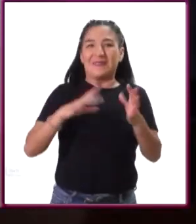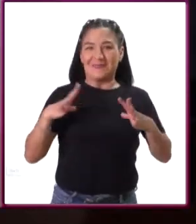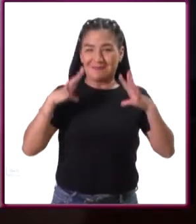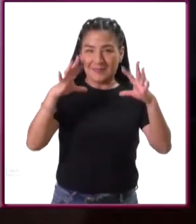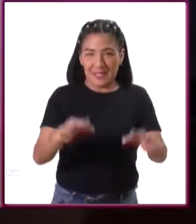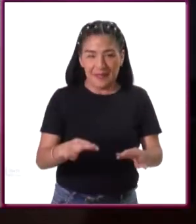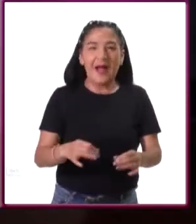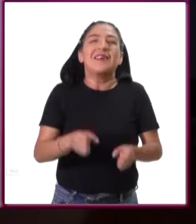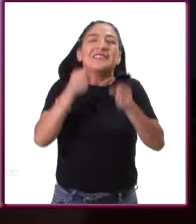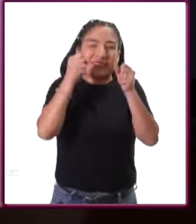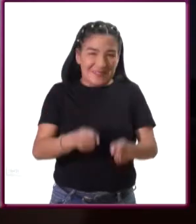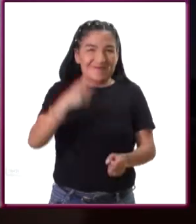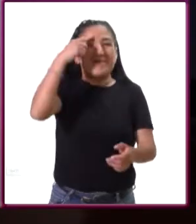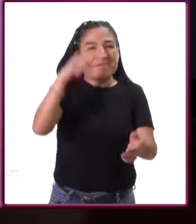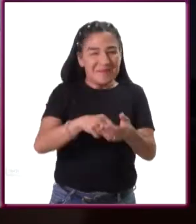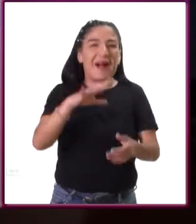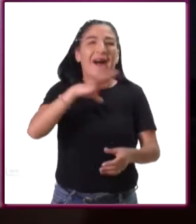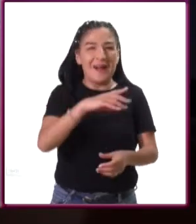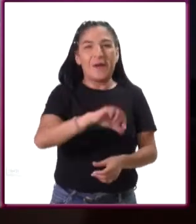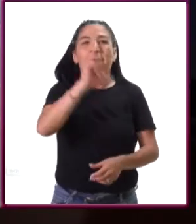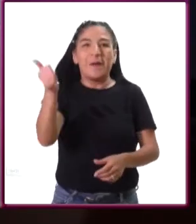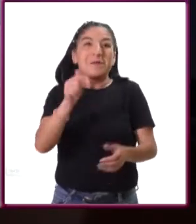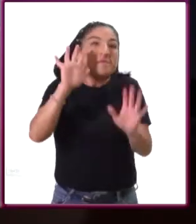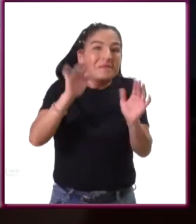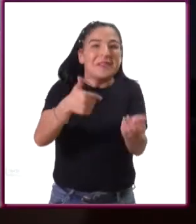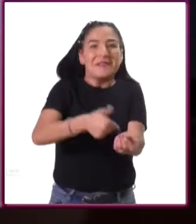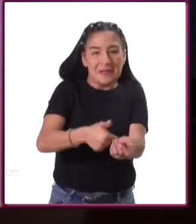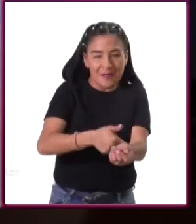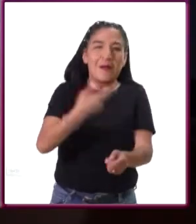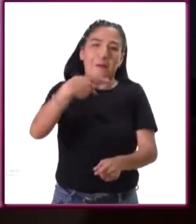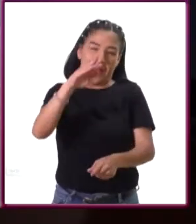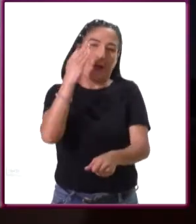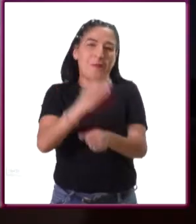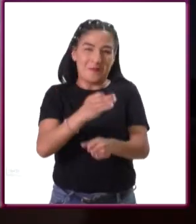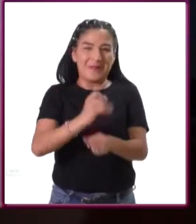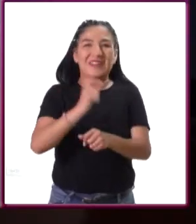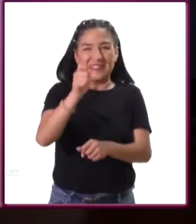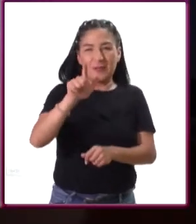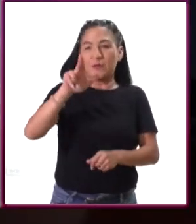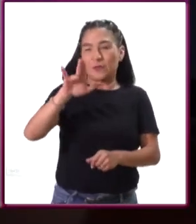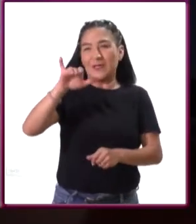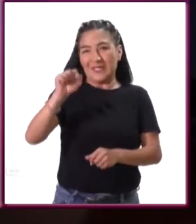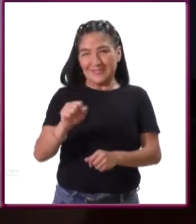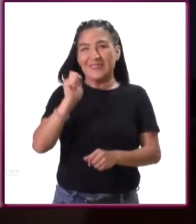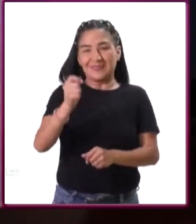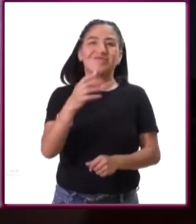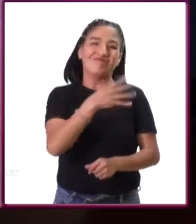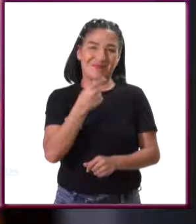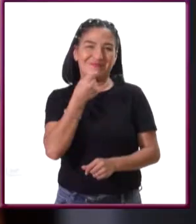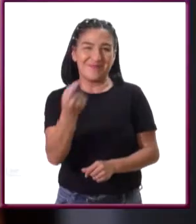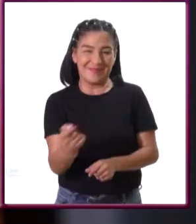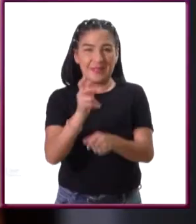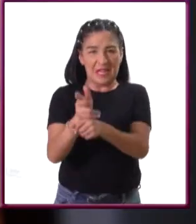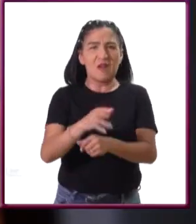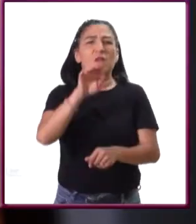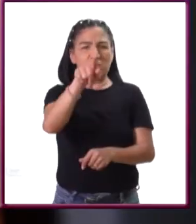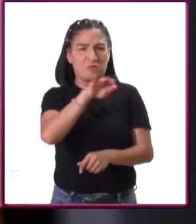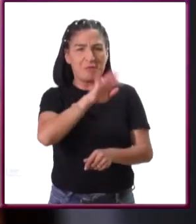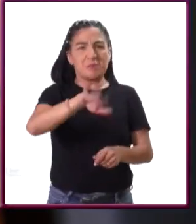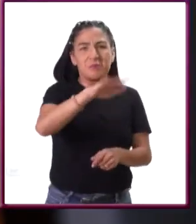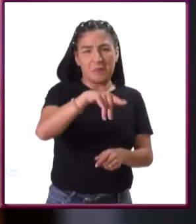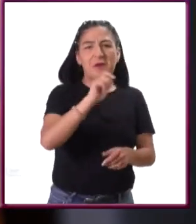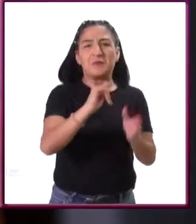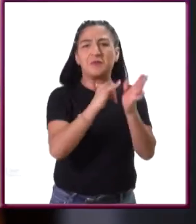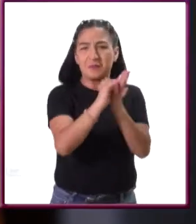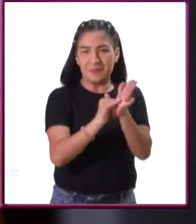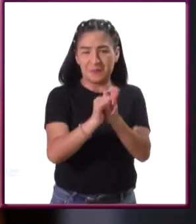por ahí escondido, pero vamos a quedarnos ahorita con esta de Louis Le Prince, que incluso se puede encontrar en YouTube. Wow.